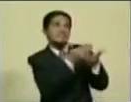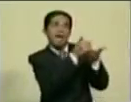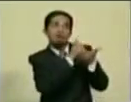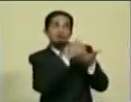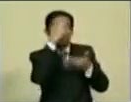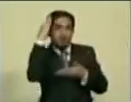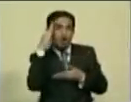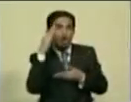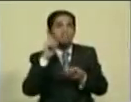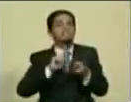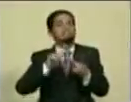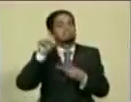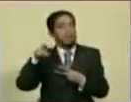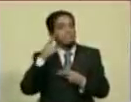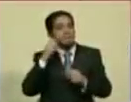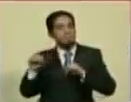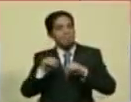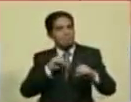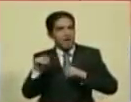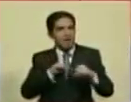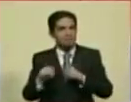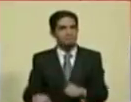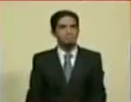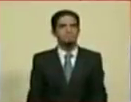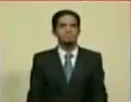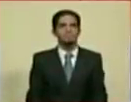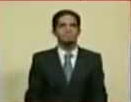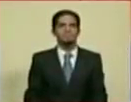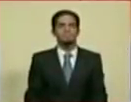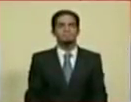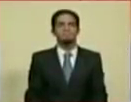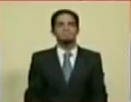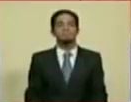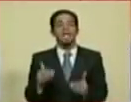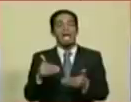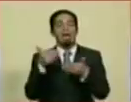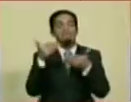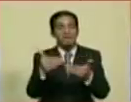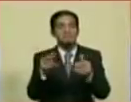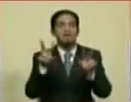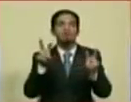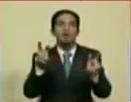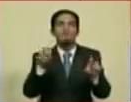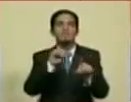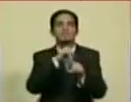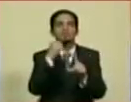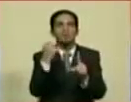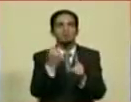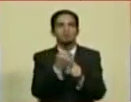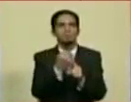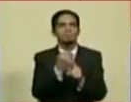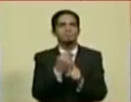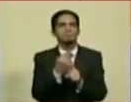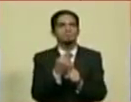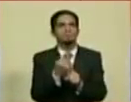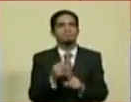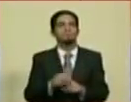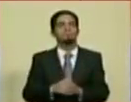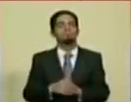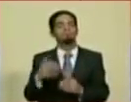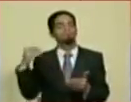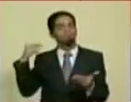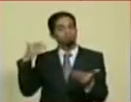dando, avanzar hacia una nueva situación. El balance, 57 días